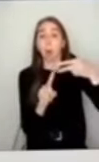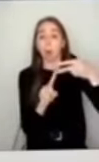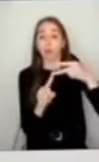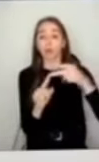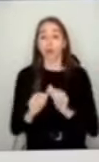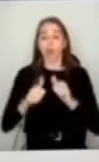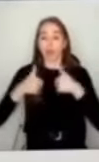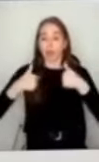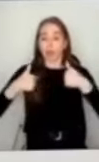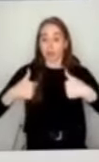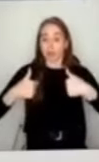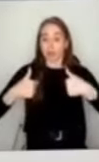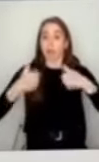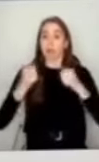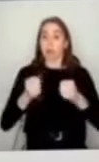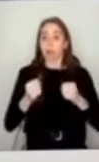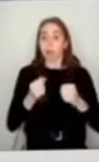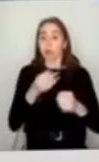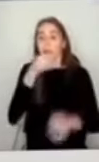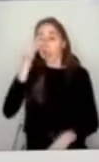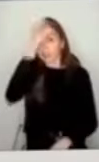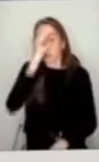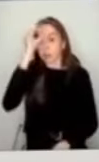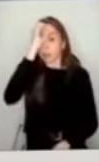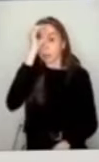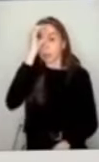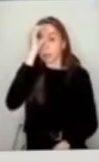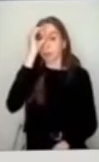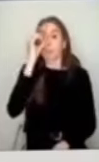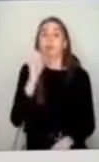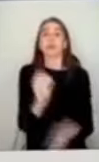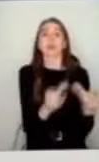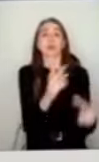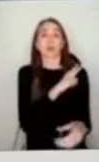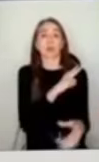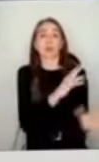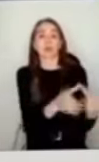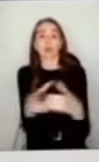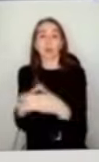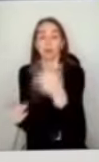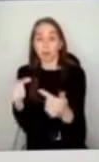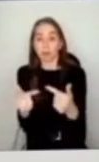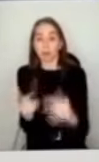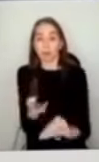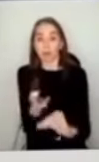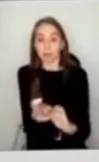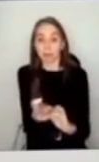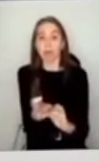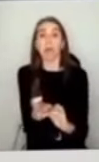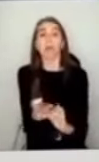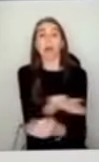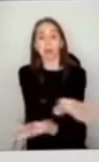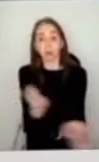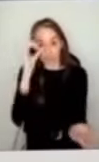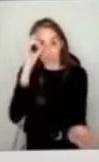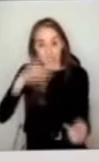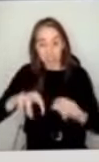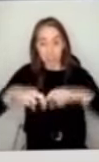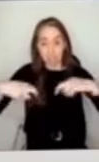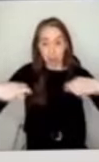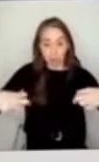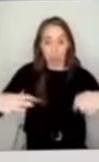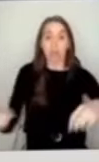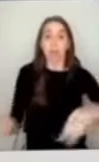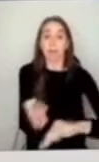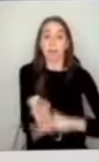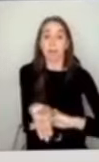efectivamente pueda tener un pronunciamiento. Los comités han solicitado para conocimiento de esta sala, han solicitado en el